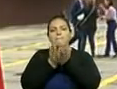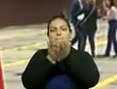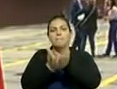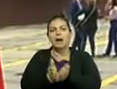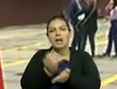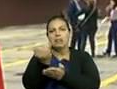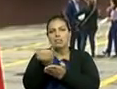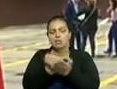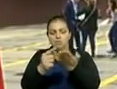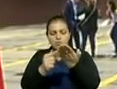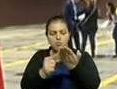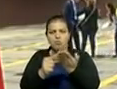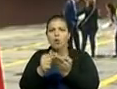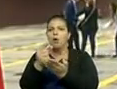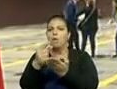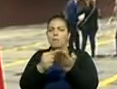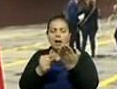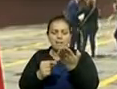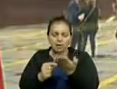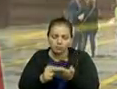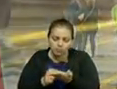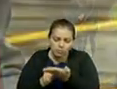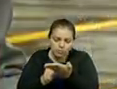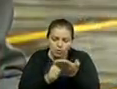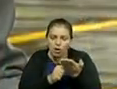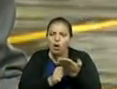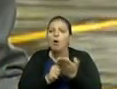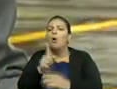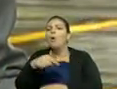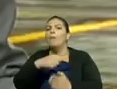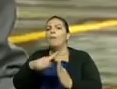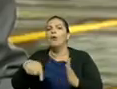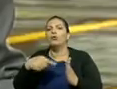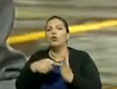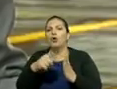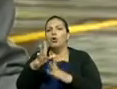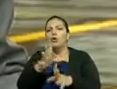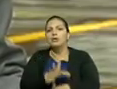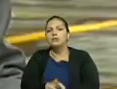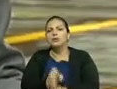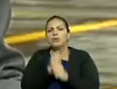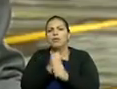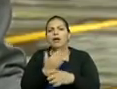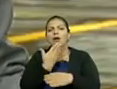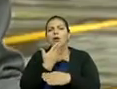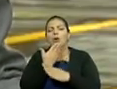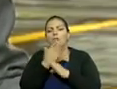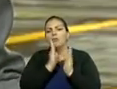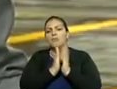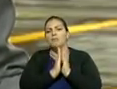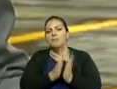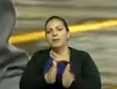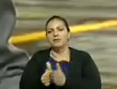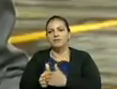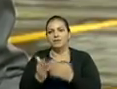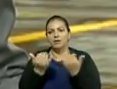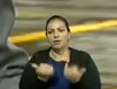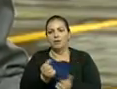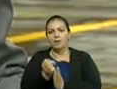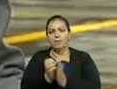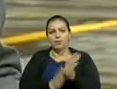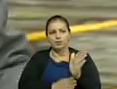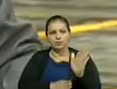los protocolos y matrices de seguridad. Para que realmente este proyecto sea el proyecto que nos ponga en la